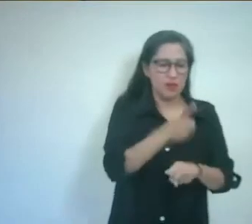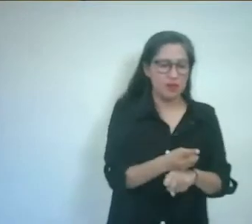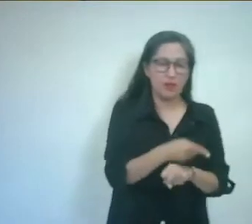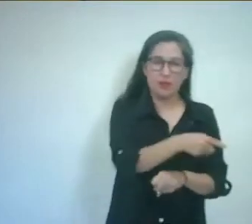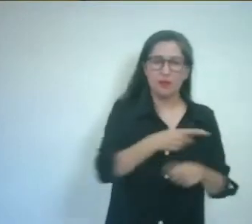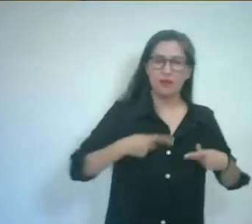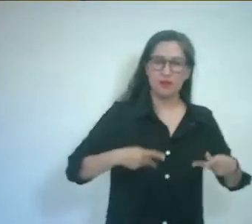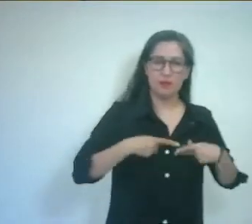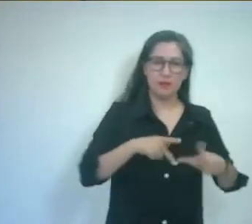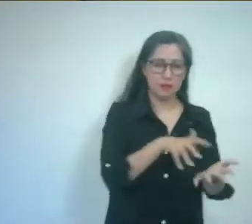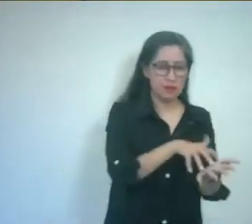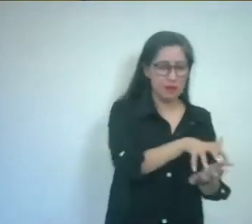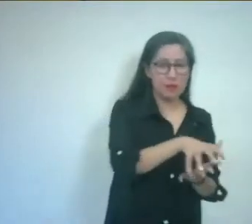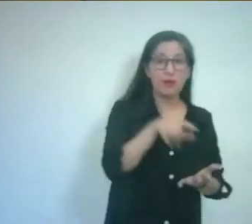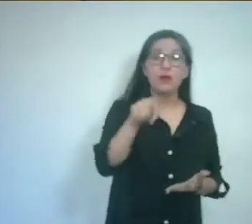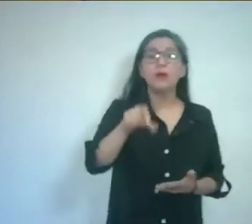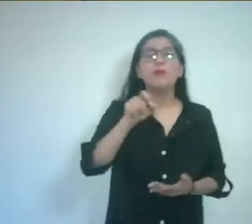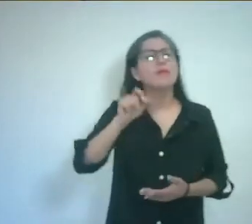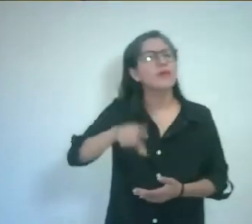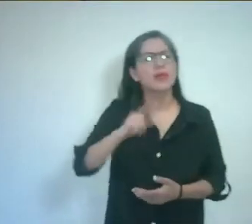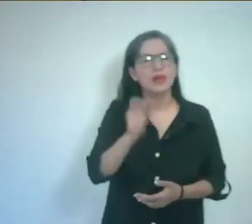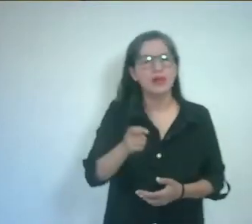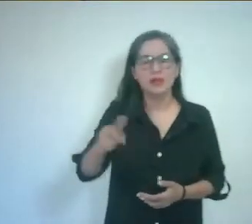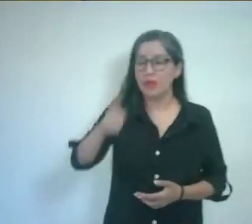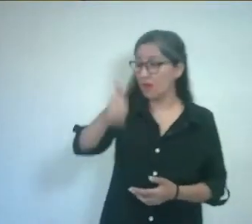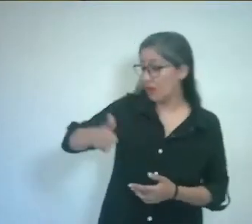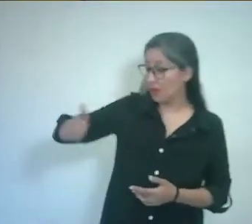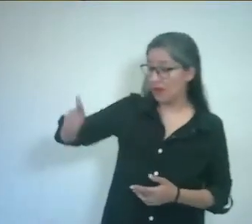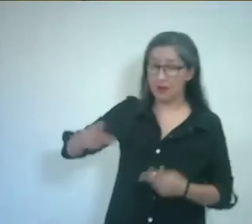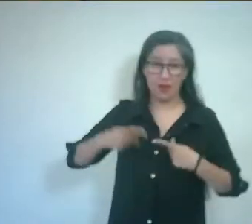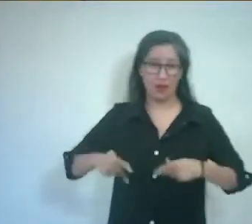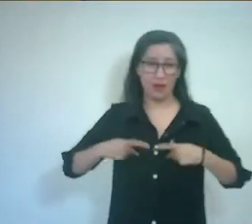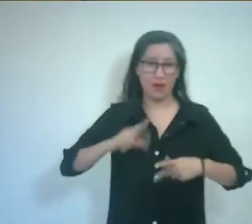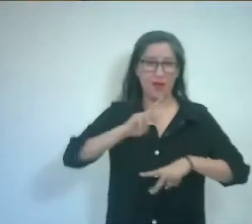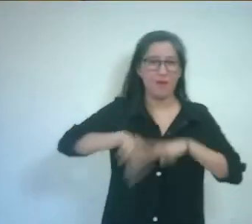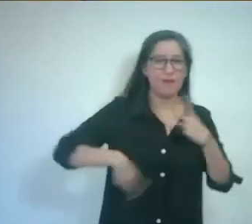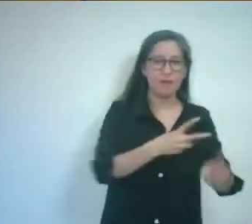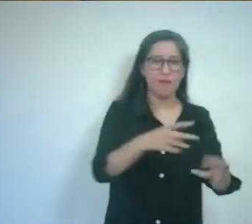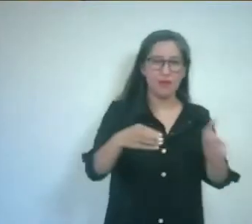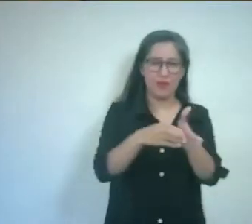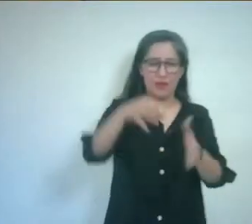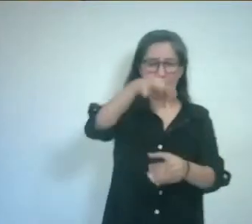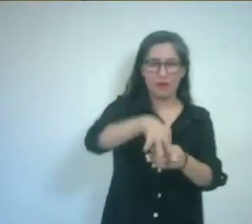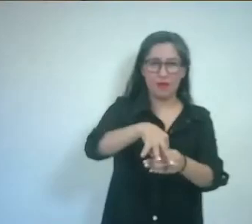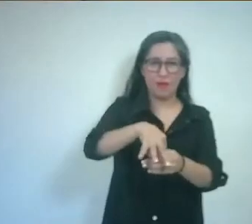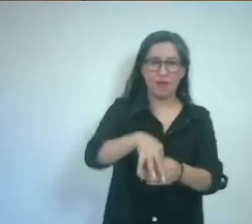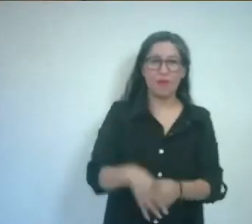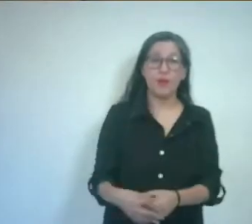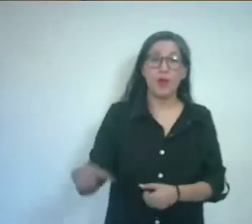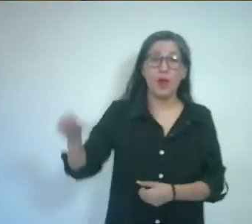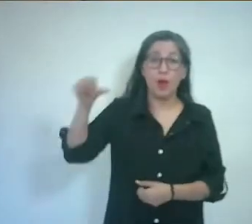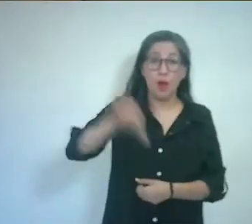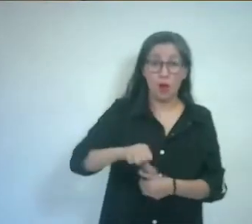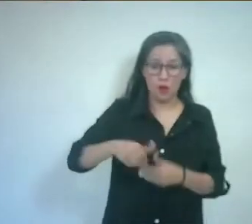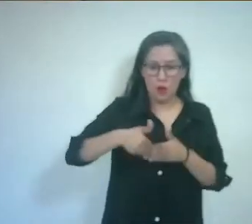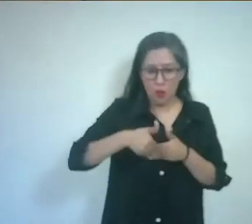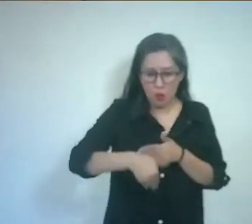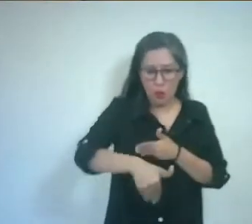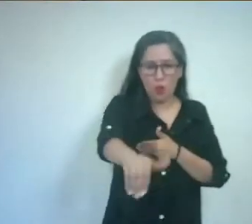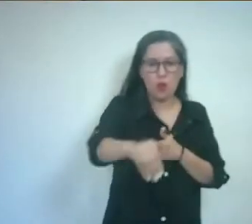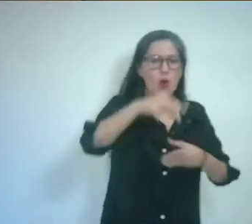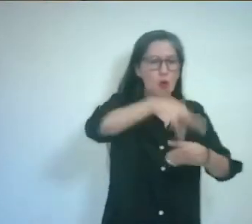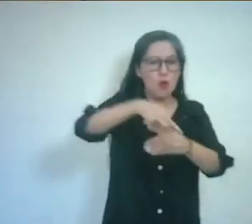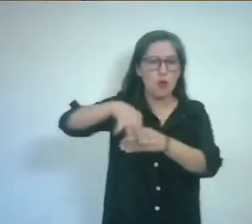cada ciudadana y ciudadano acude a las urnas a emitir su voto. La jornada electoral es el día dispuesto para que